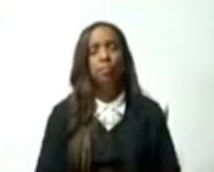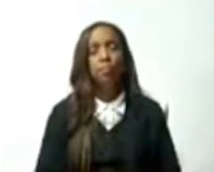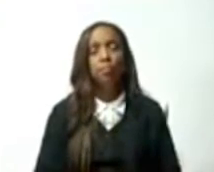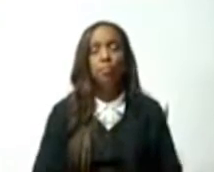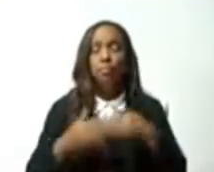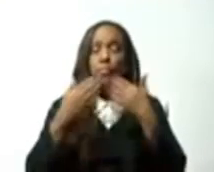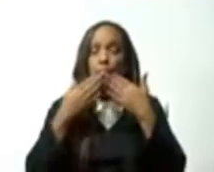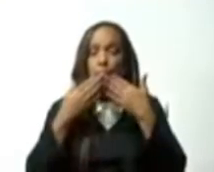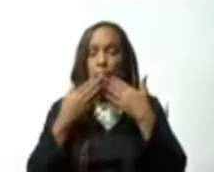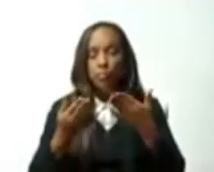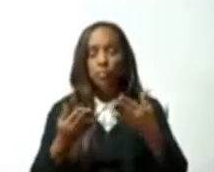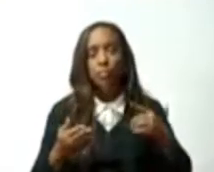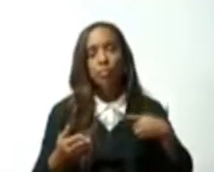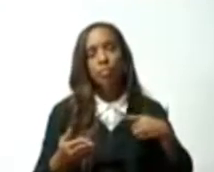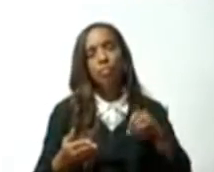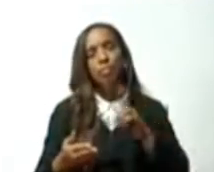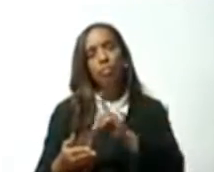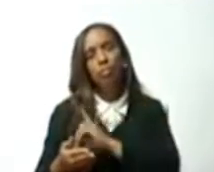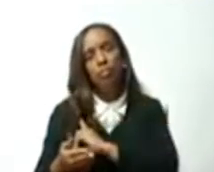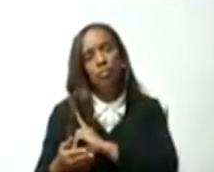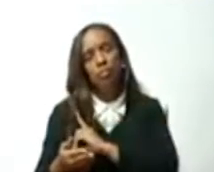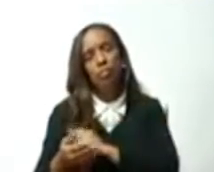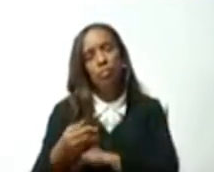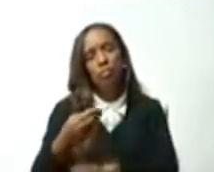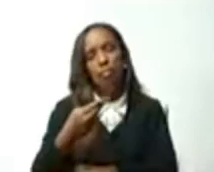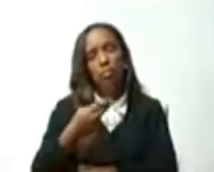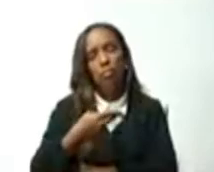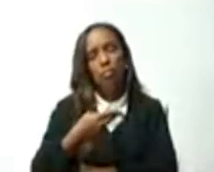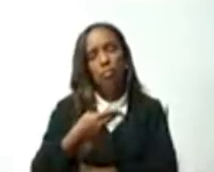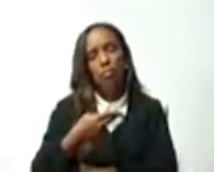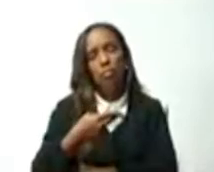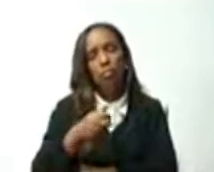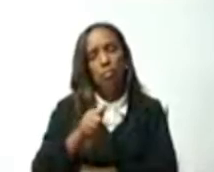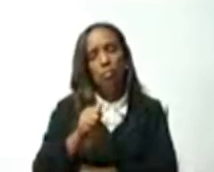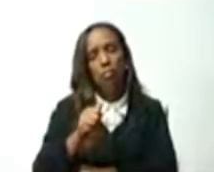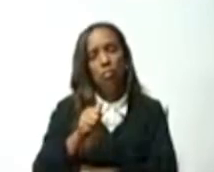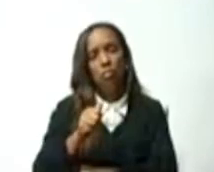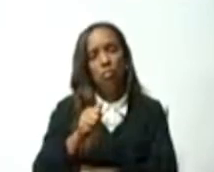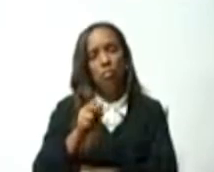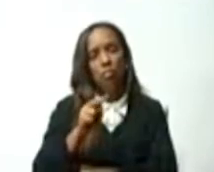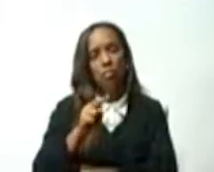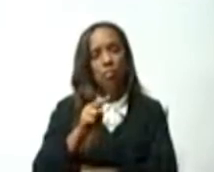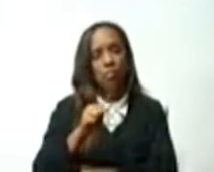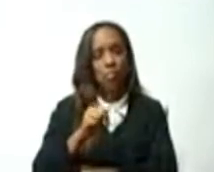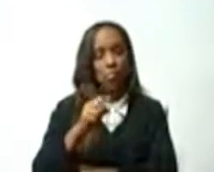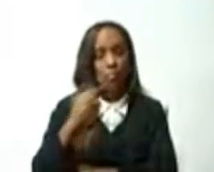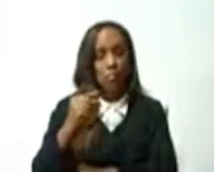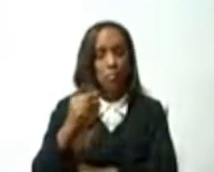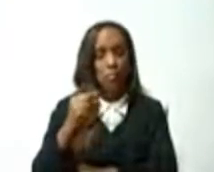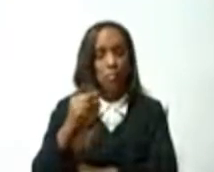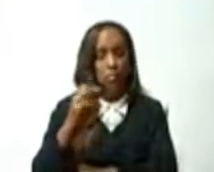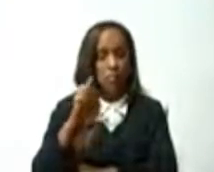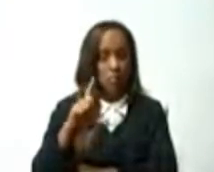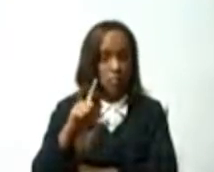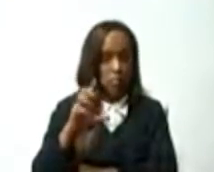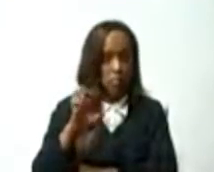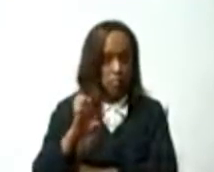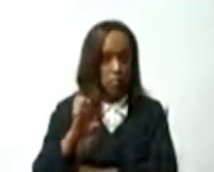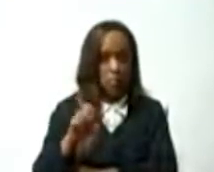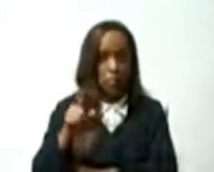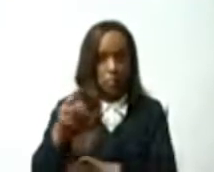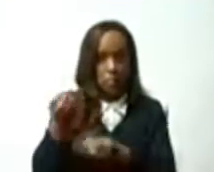el matadero industrial, que parece que la Altagracia ha ido involucionando, porque yo recuerdo que cuando yo